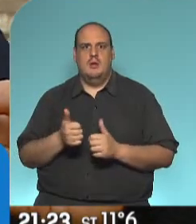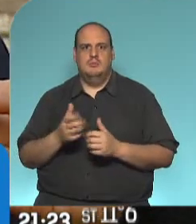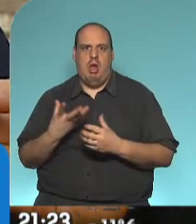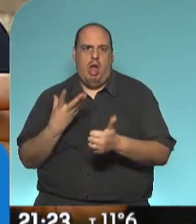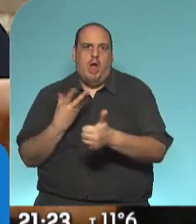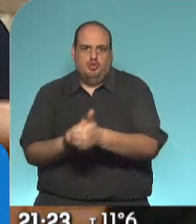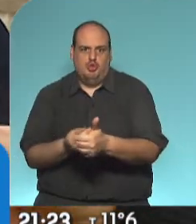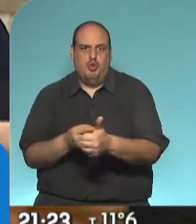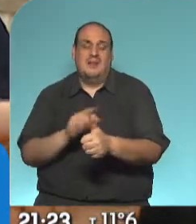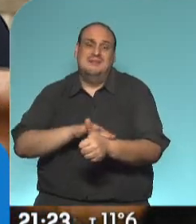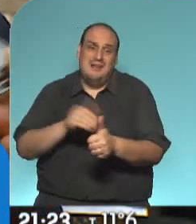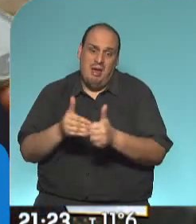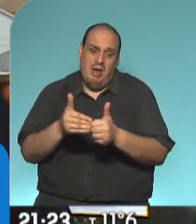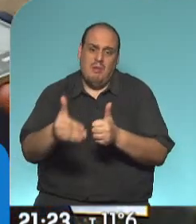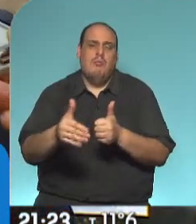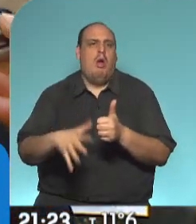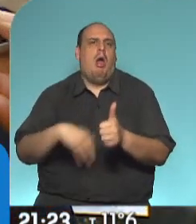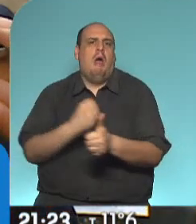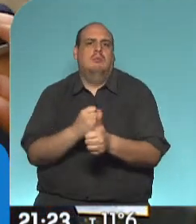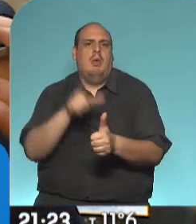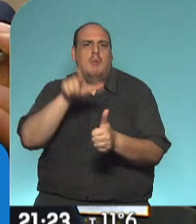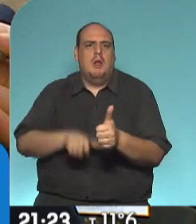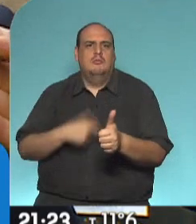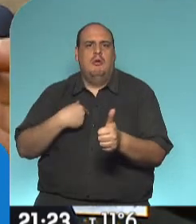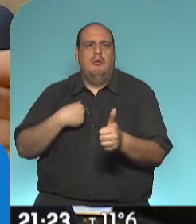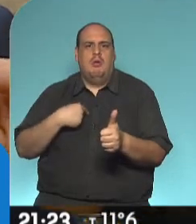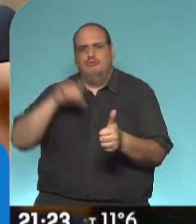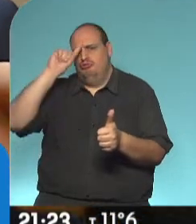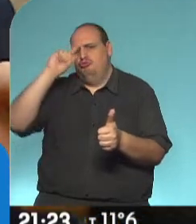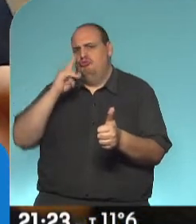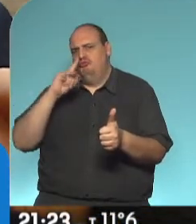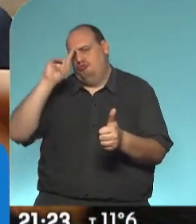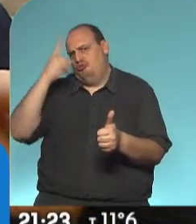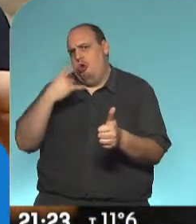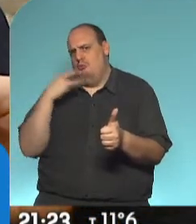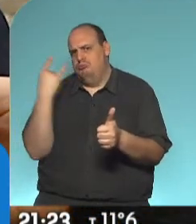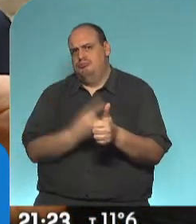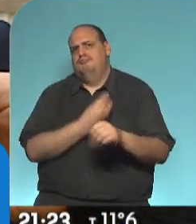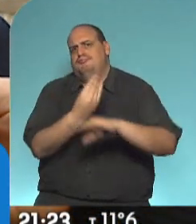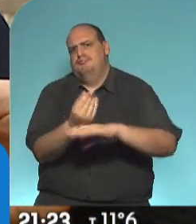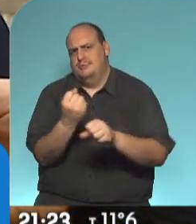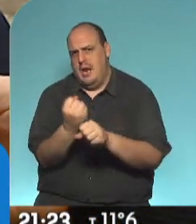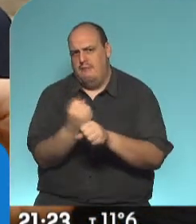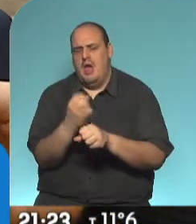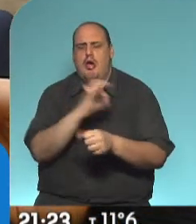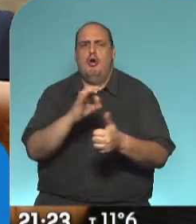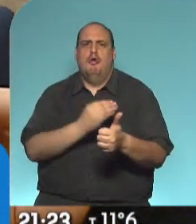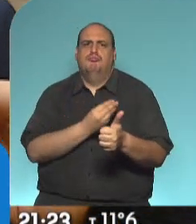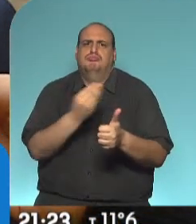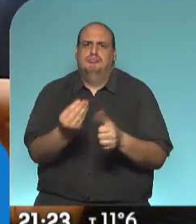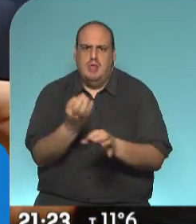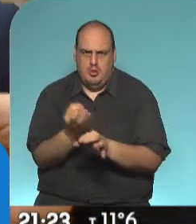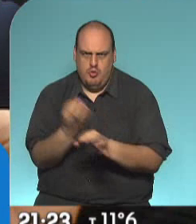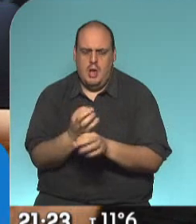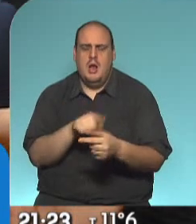tiempo hasta que se pueda avanzar en la reinserción laboral, en la reinserción